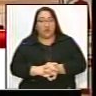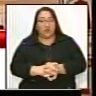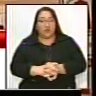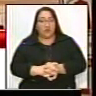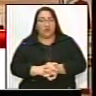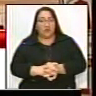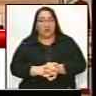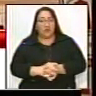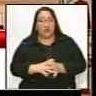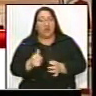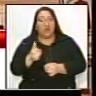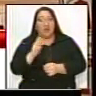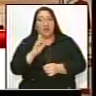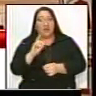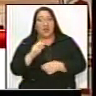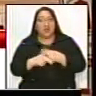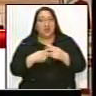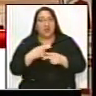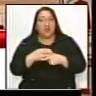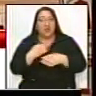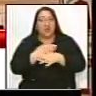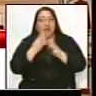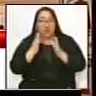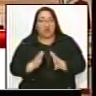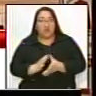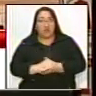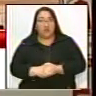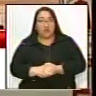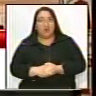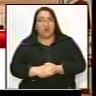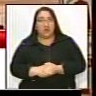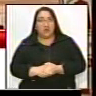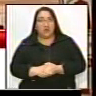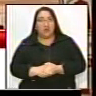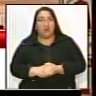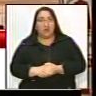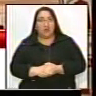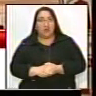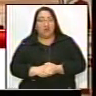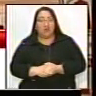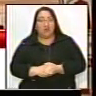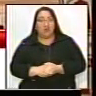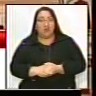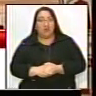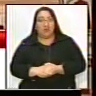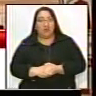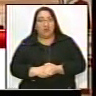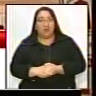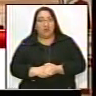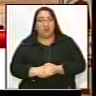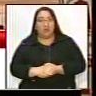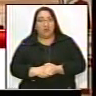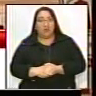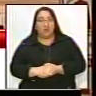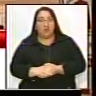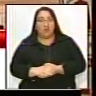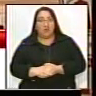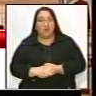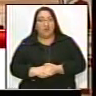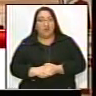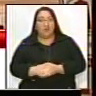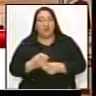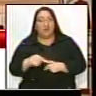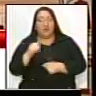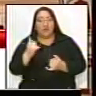se concretice y se formalice, que ellos van a decir de boca, yo te he dicho, pero de boca. Pero ahora